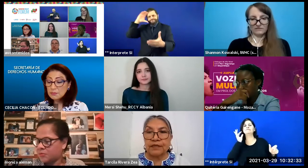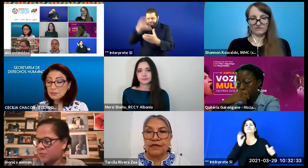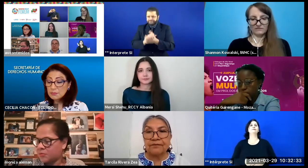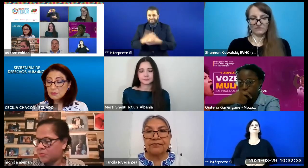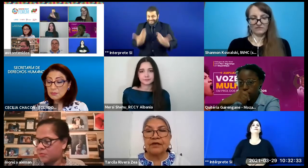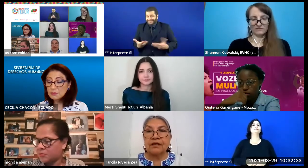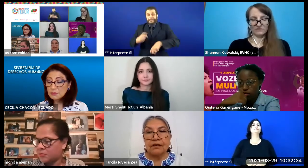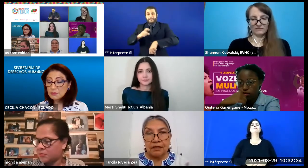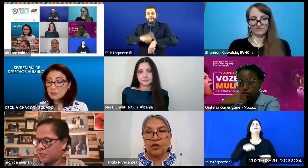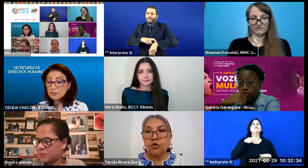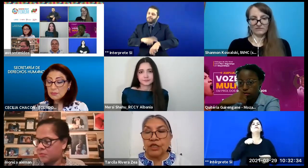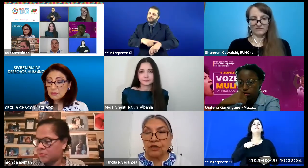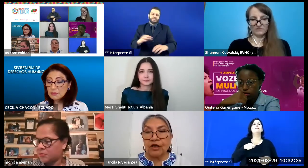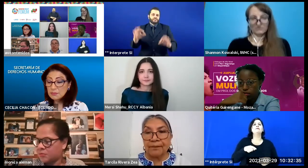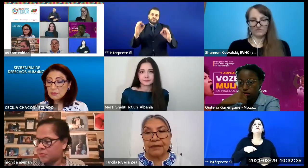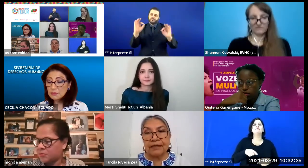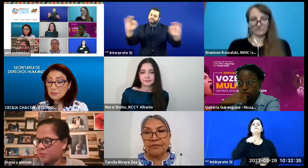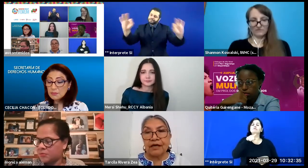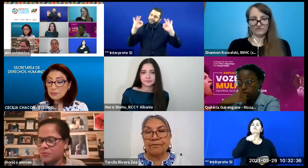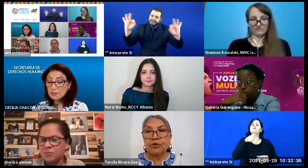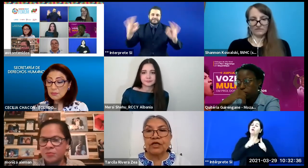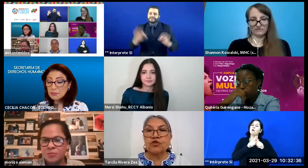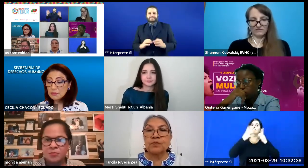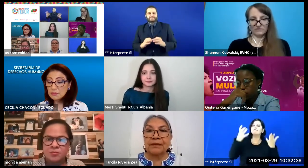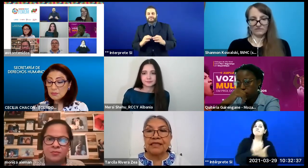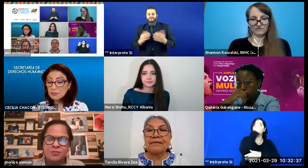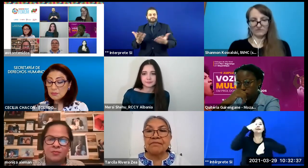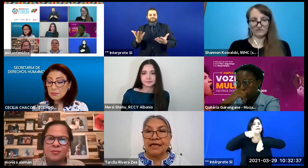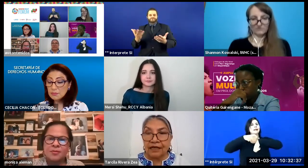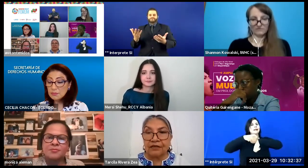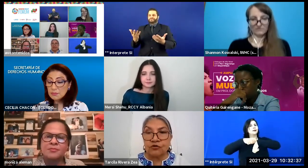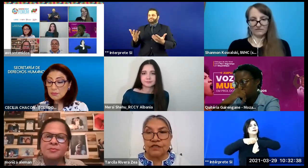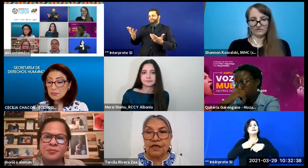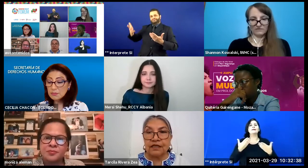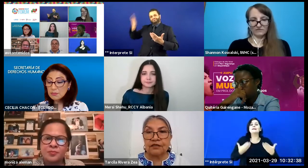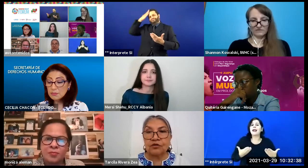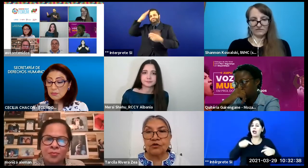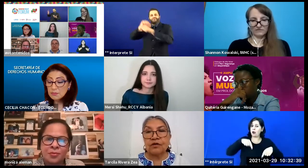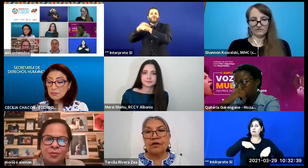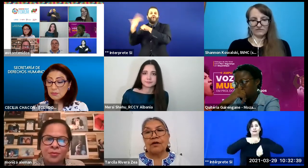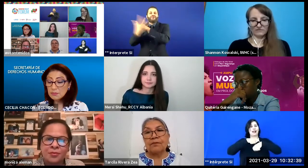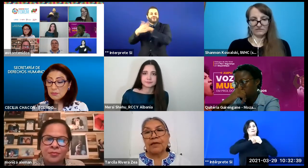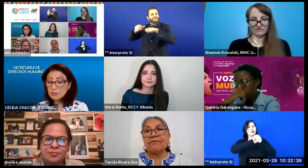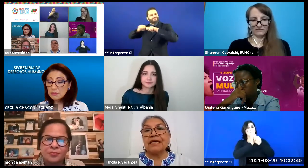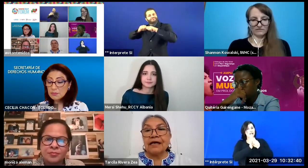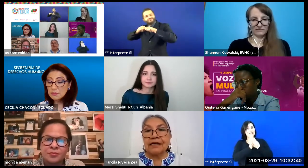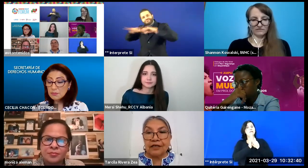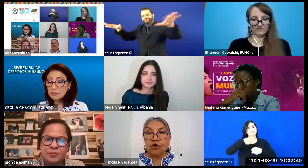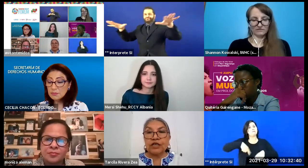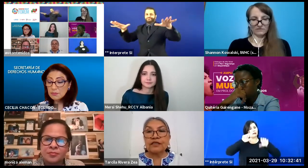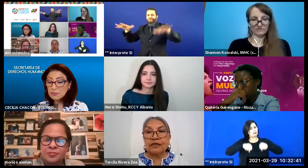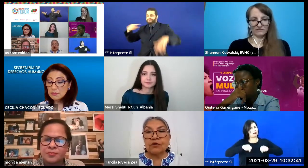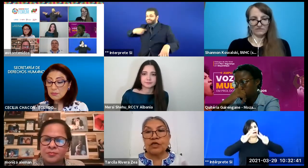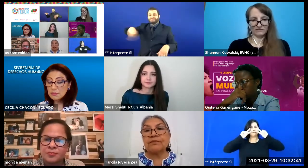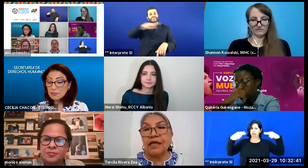que nos pasa, incluyendo la pandemia, porque nos permite mirarnos hacia adentro para mirar